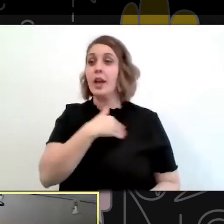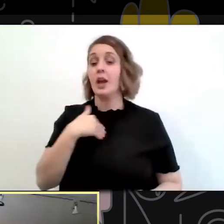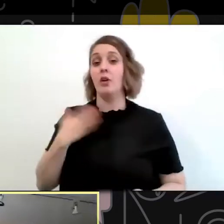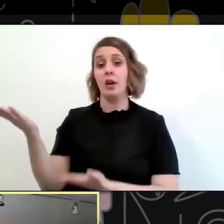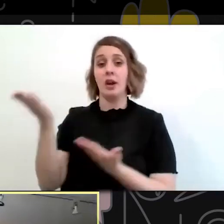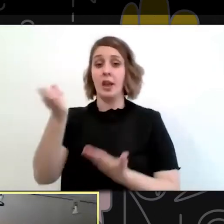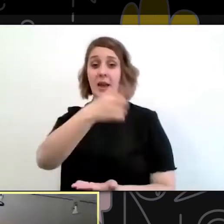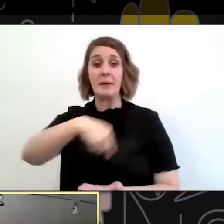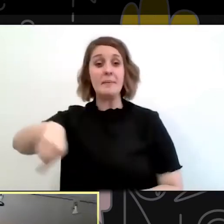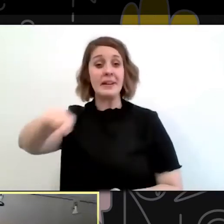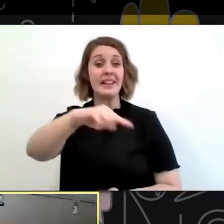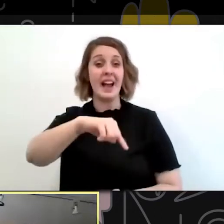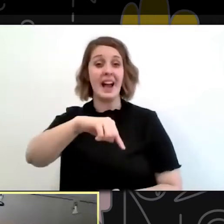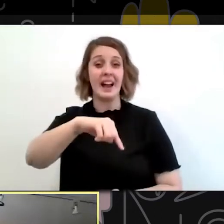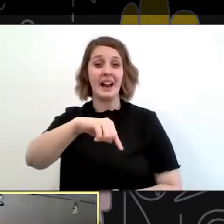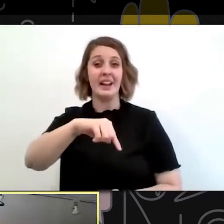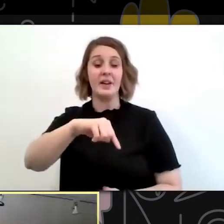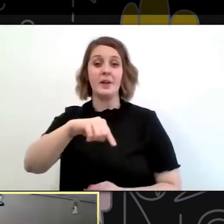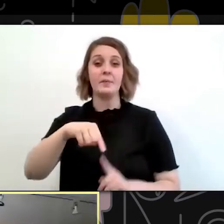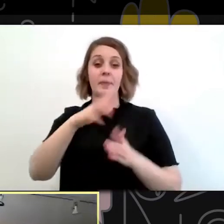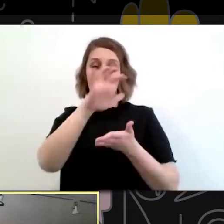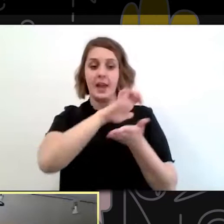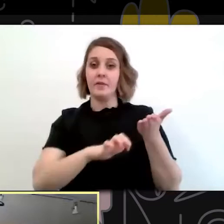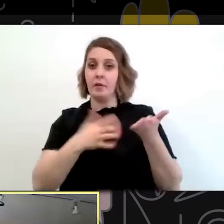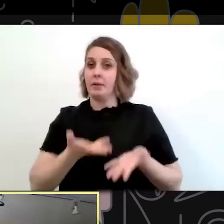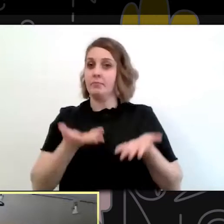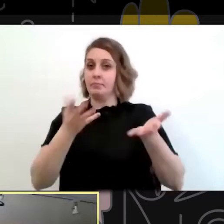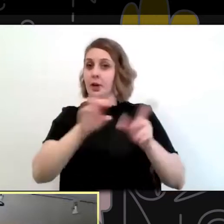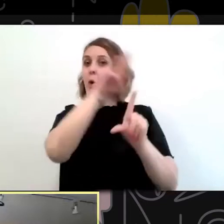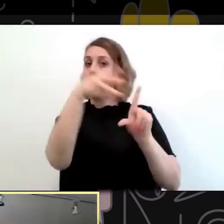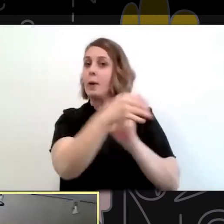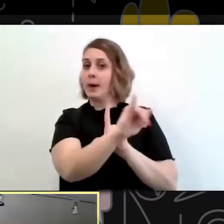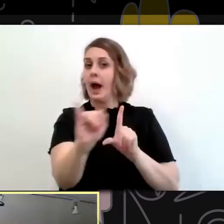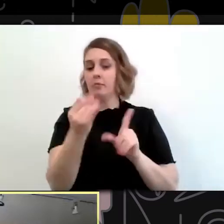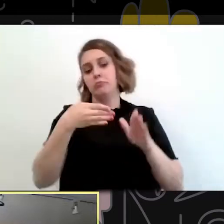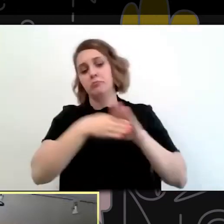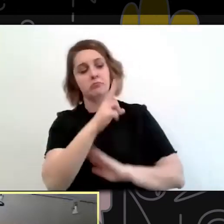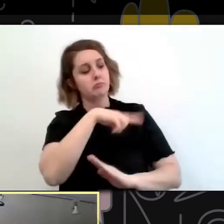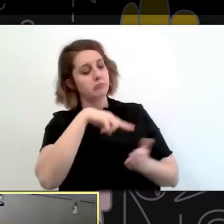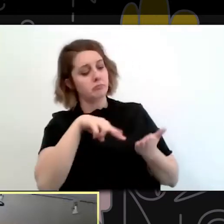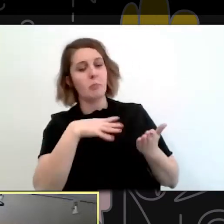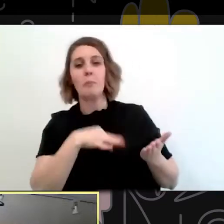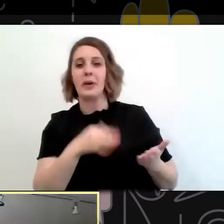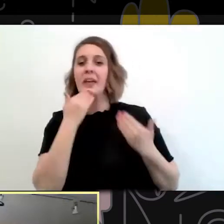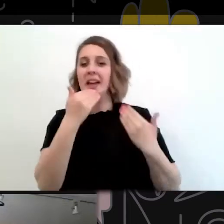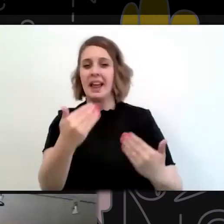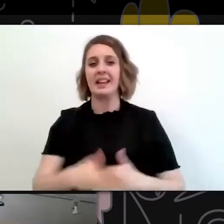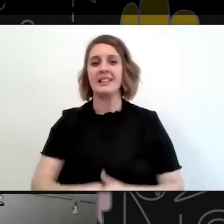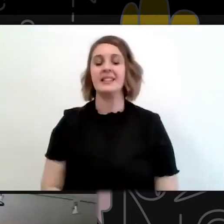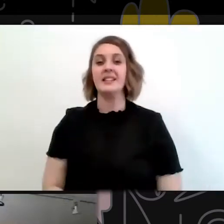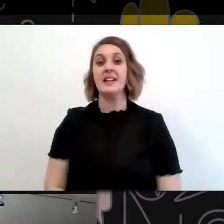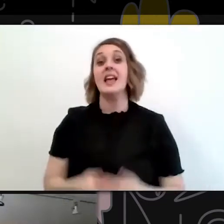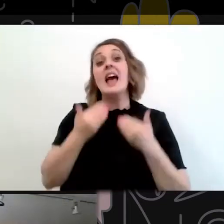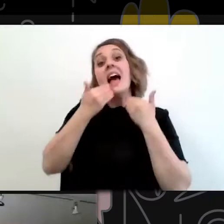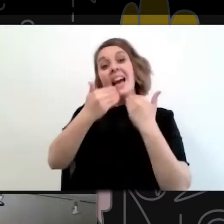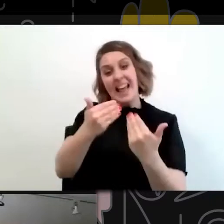invitaros a la consulta del informe que está disponible en la web. Muchísimas gracias. Pues muchísimas